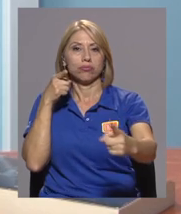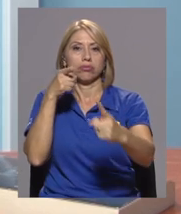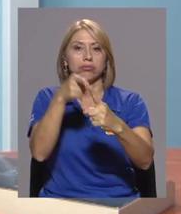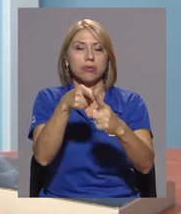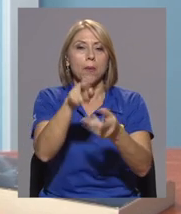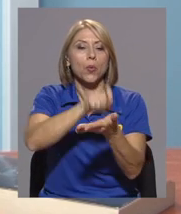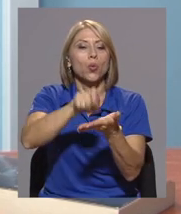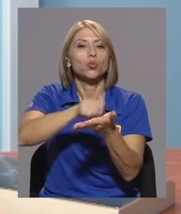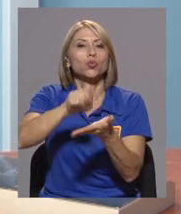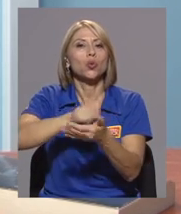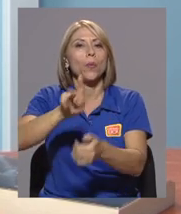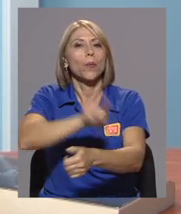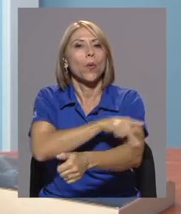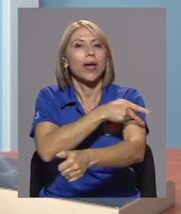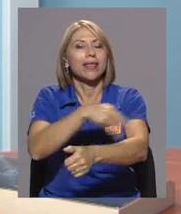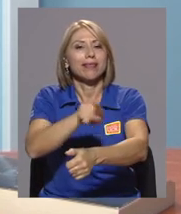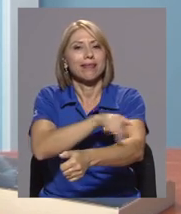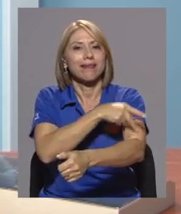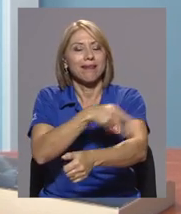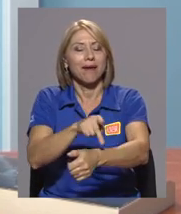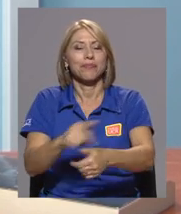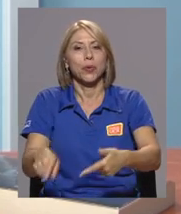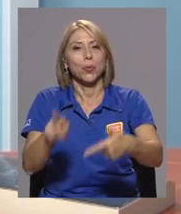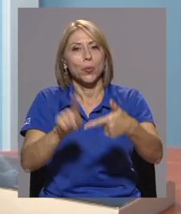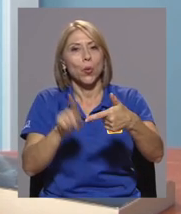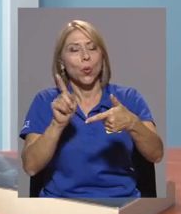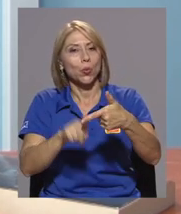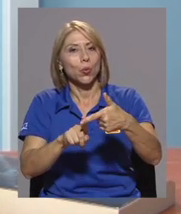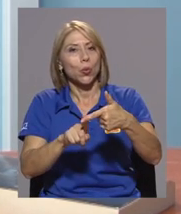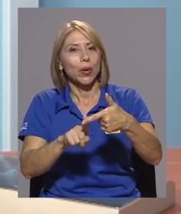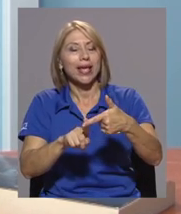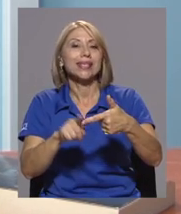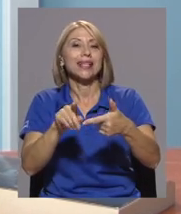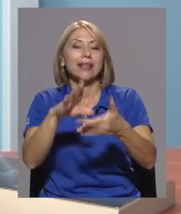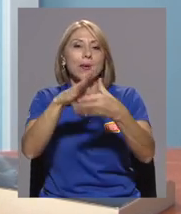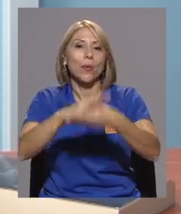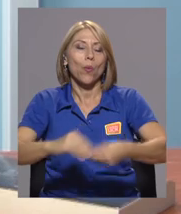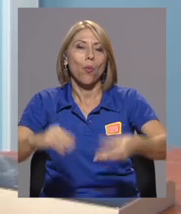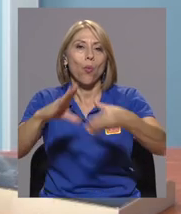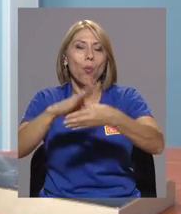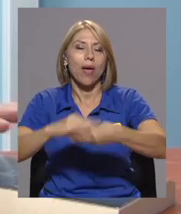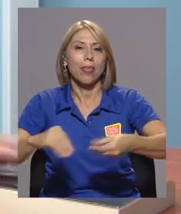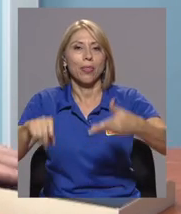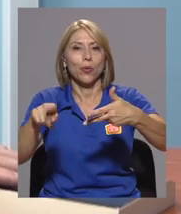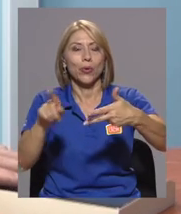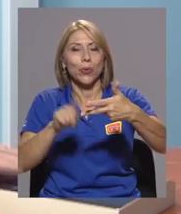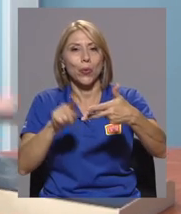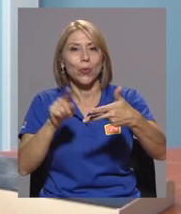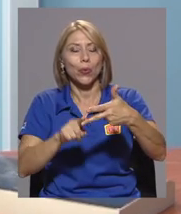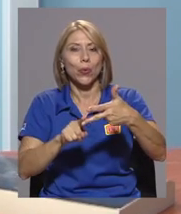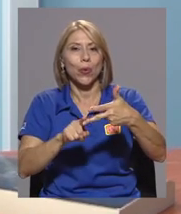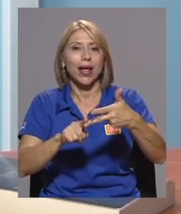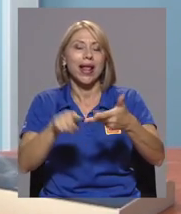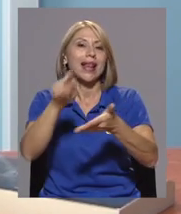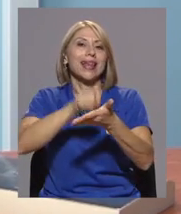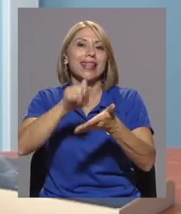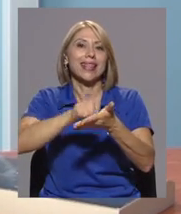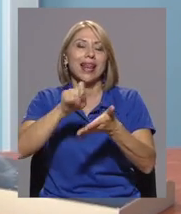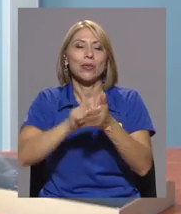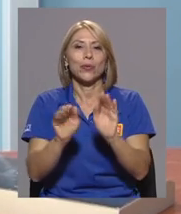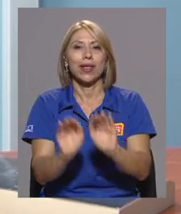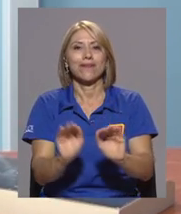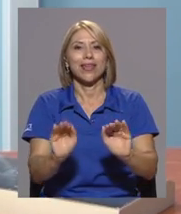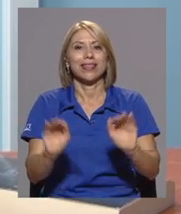a lo que es producción poética, es el certamen de poesía. Otro es el certamen de cuento y otro es el certamen de